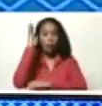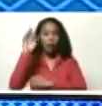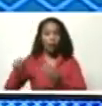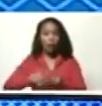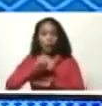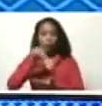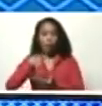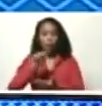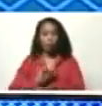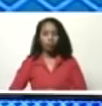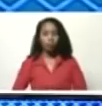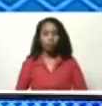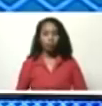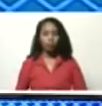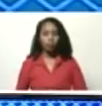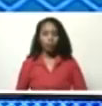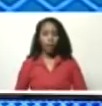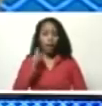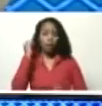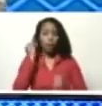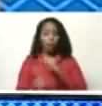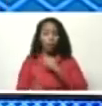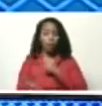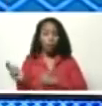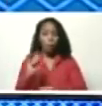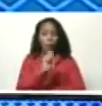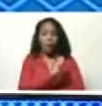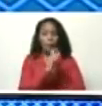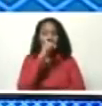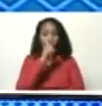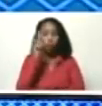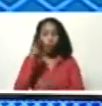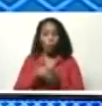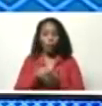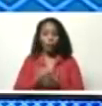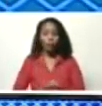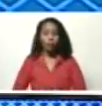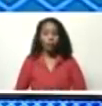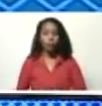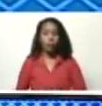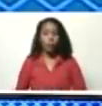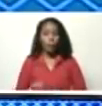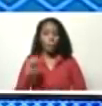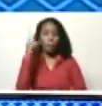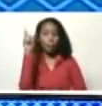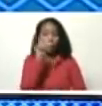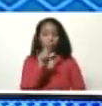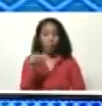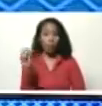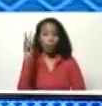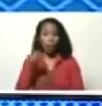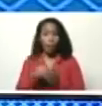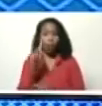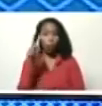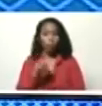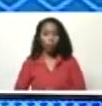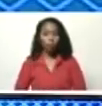Nacional, en esos últimos meses del año 2000, primeras semanas del 2001,